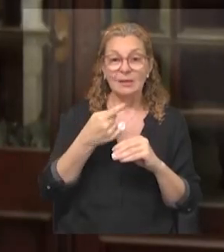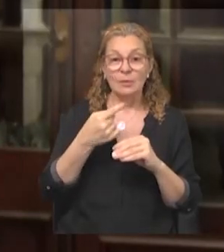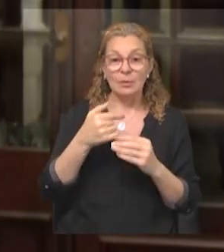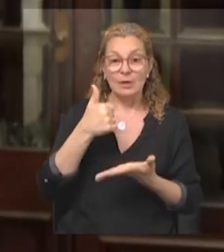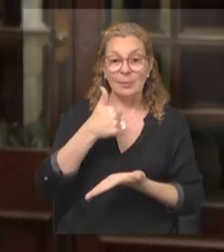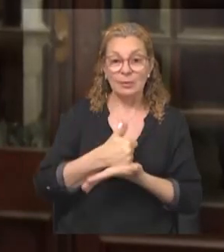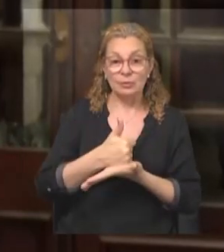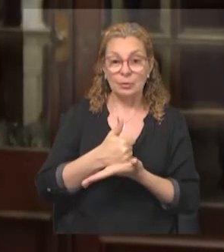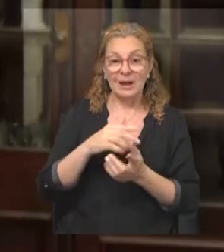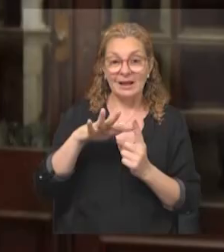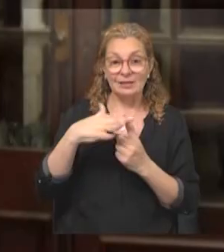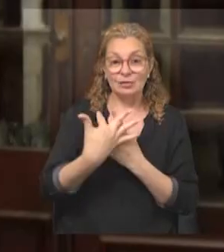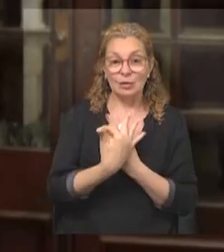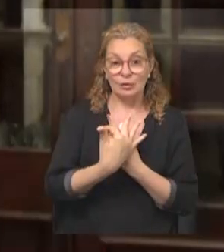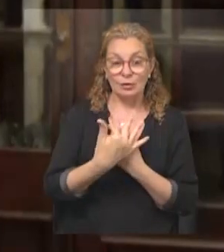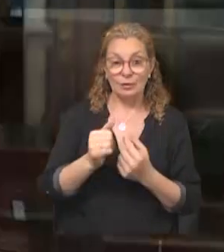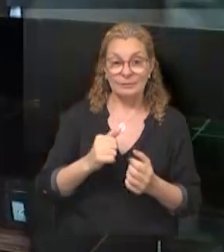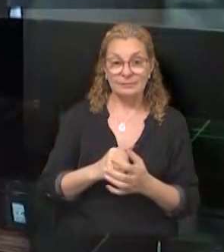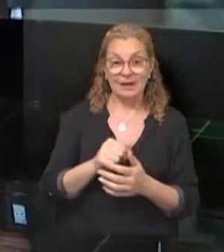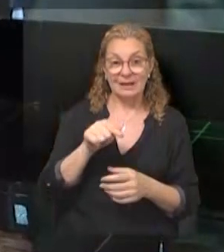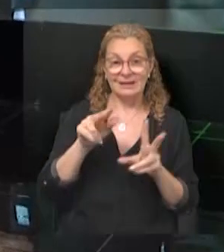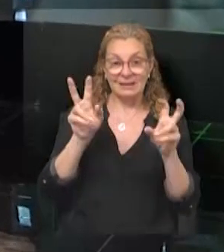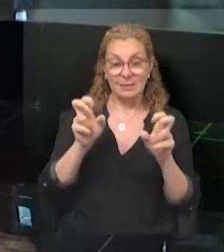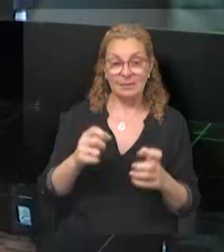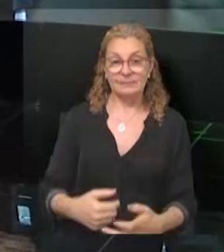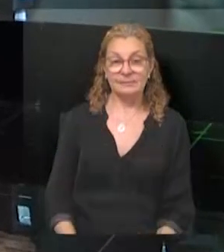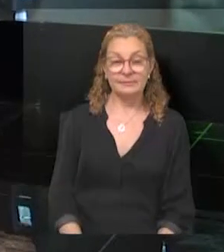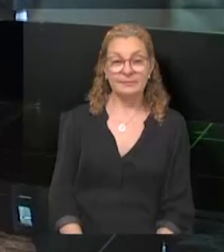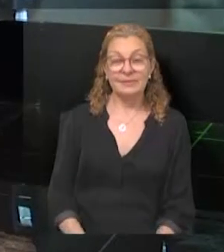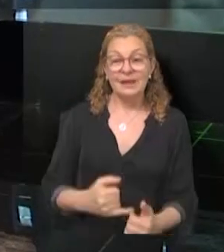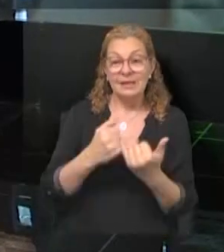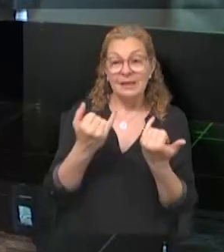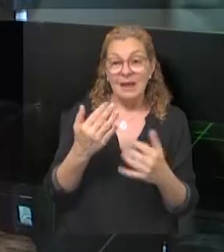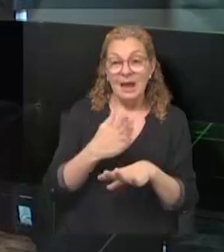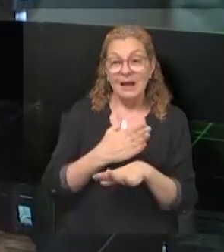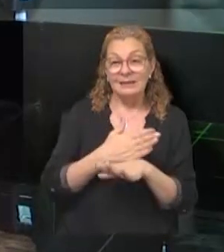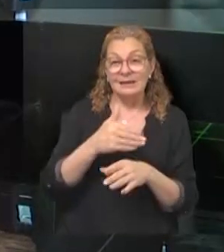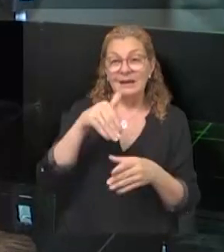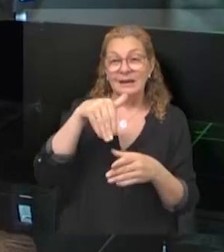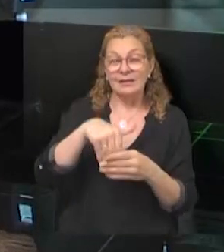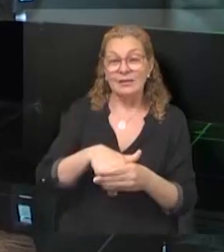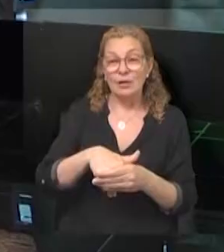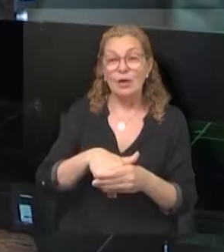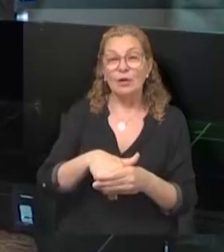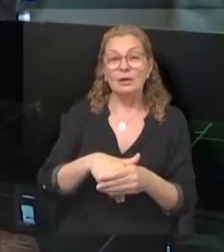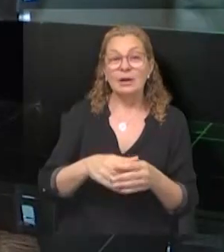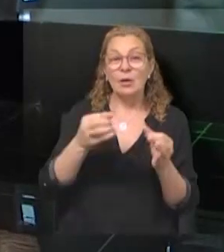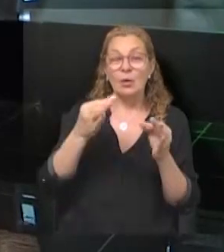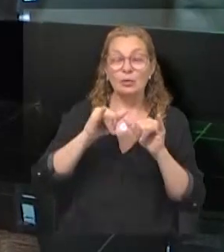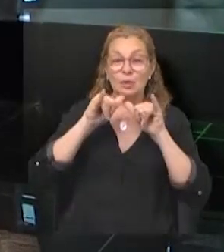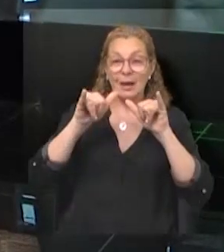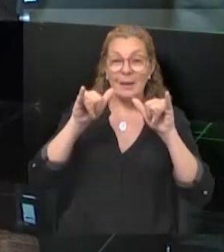postura en torno a los allanamientos nocturnos bueno días previos a las elecciones nacionales plena